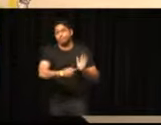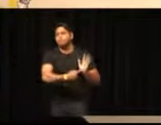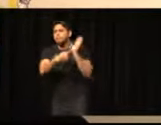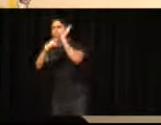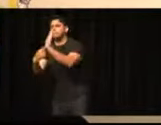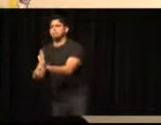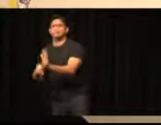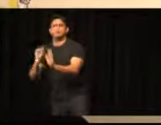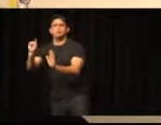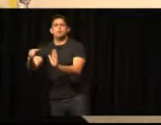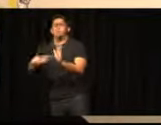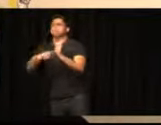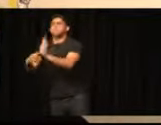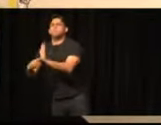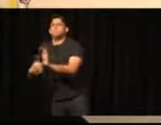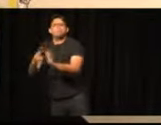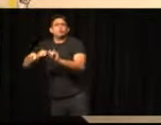a divulgar